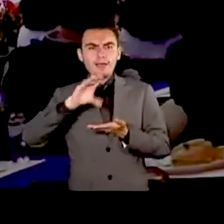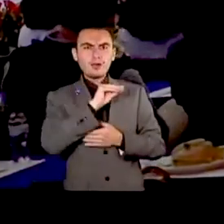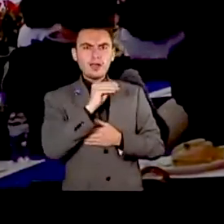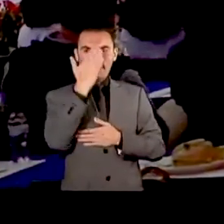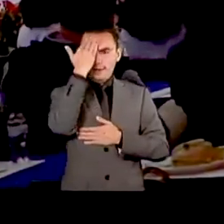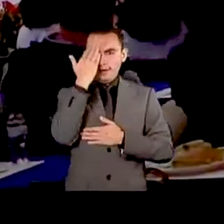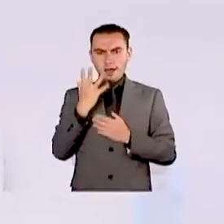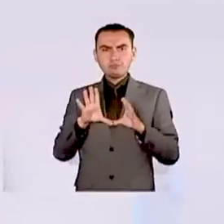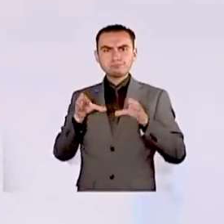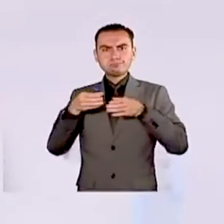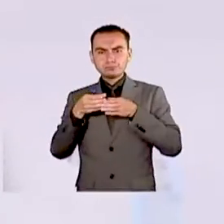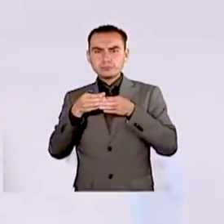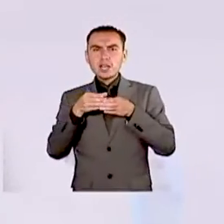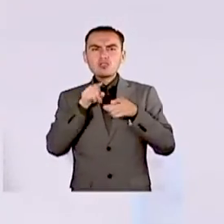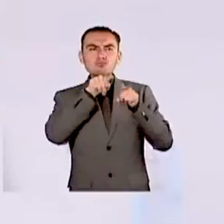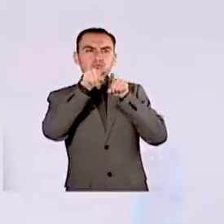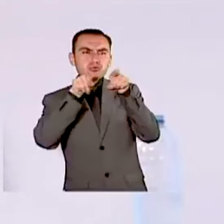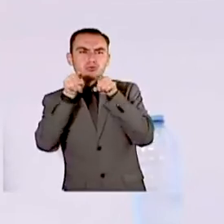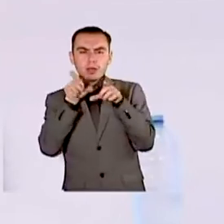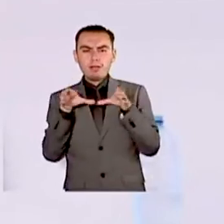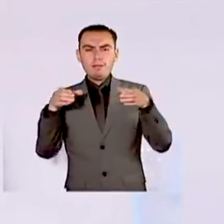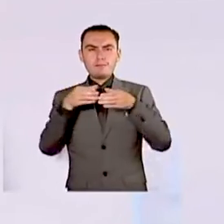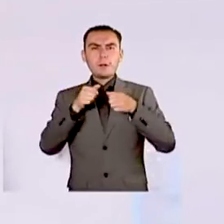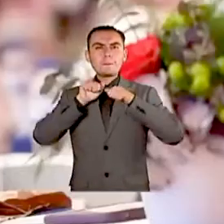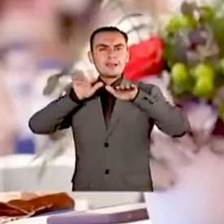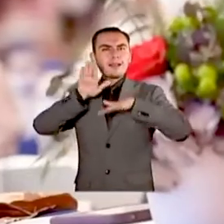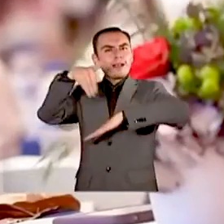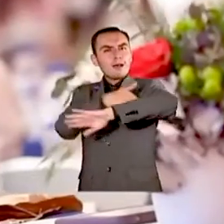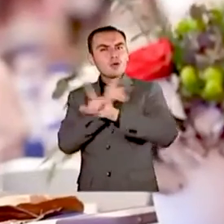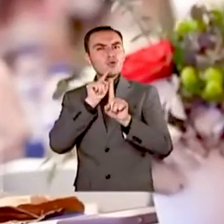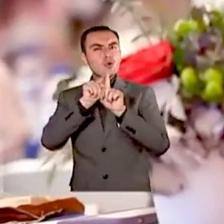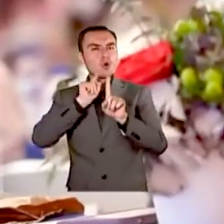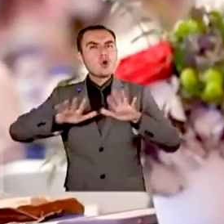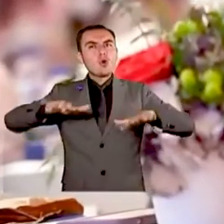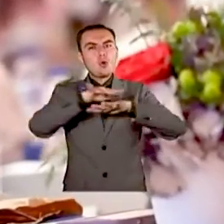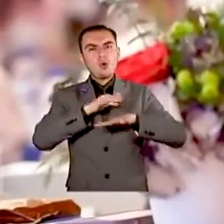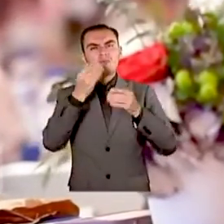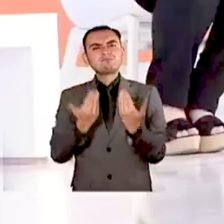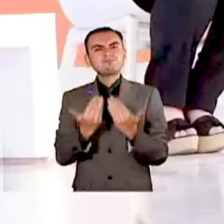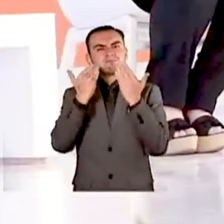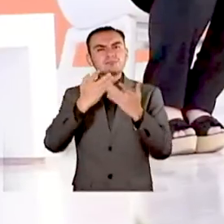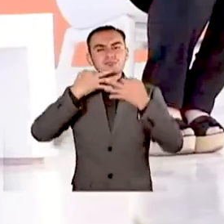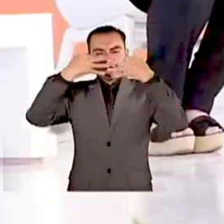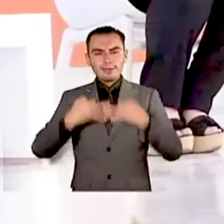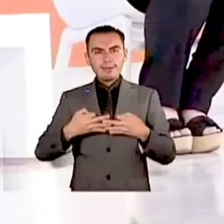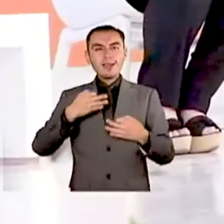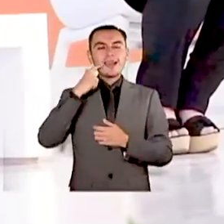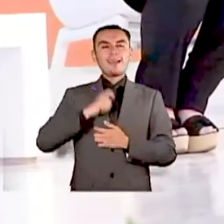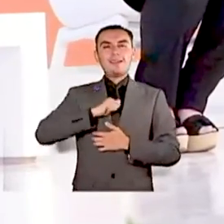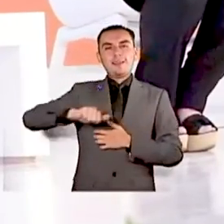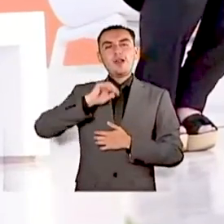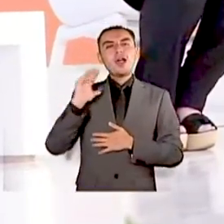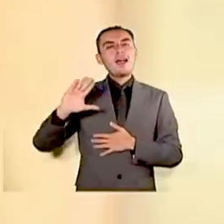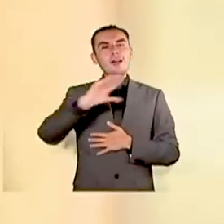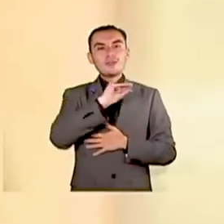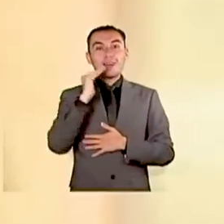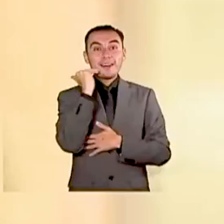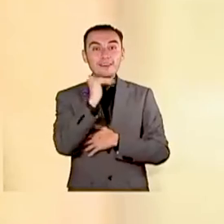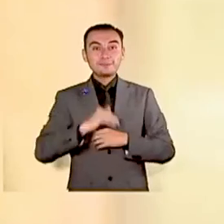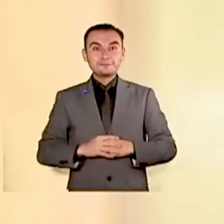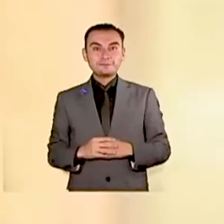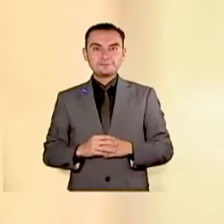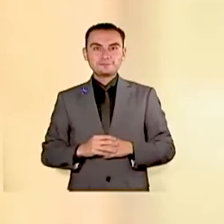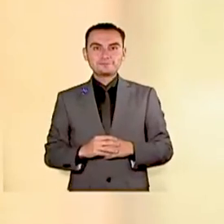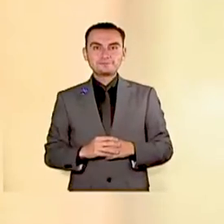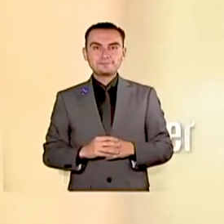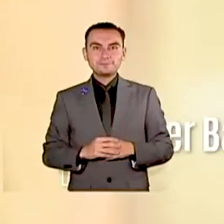las dependencias del Ministerio Público con el objetivo de velar por la garantía efectiva de los derechos de las mujeres. El